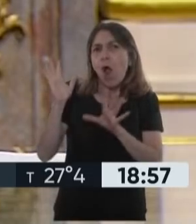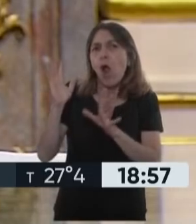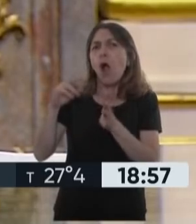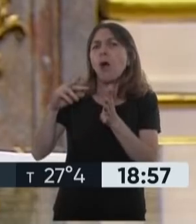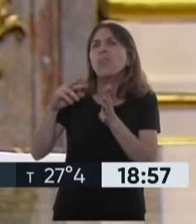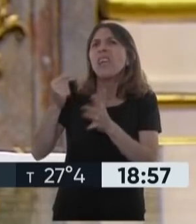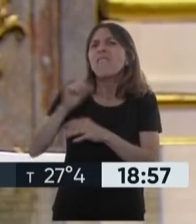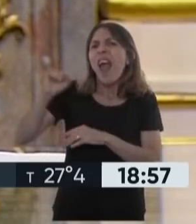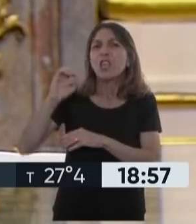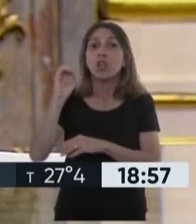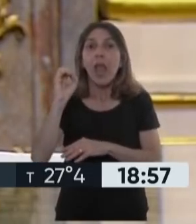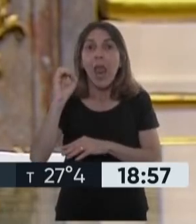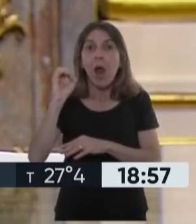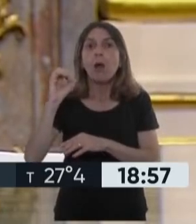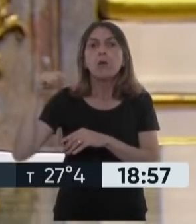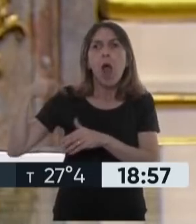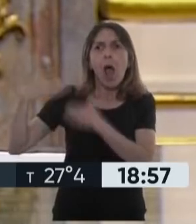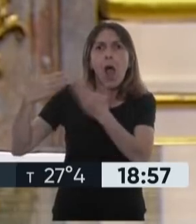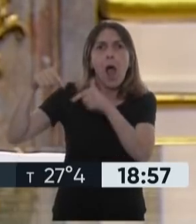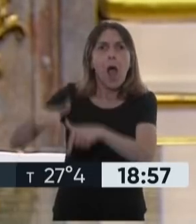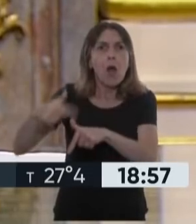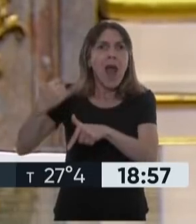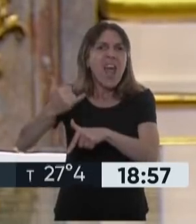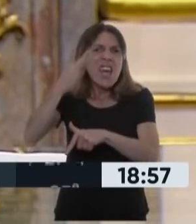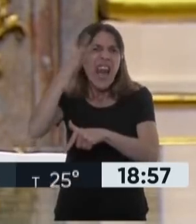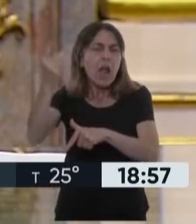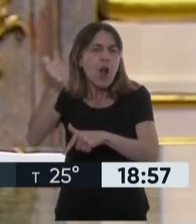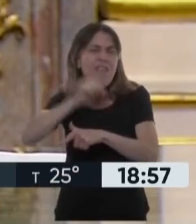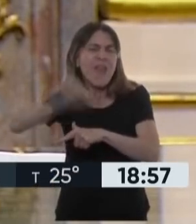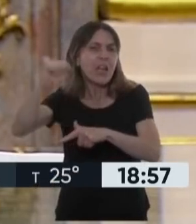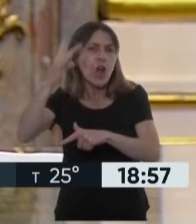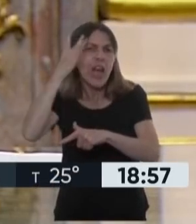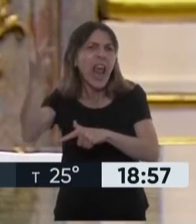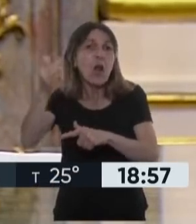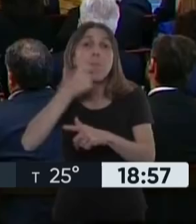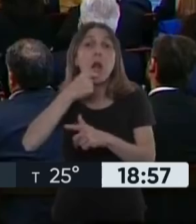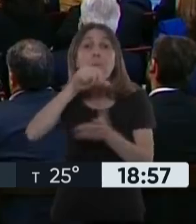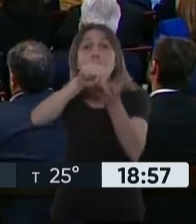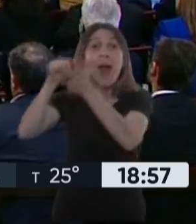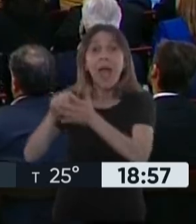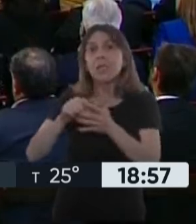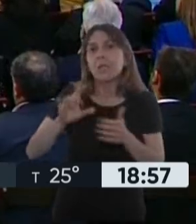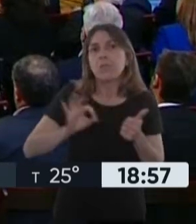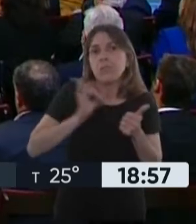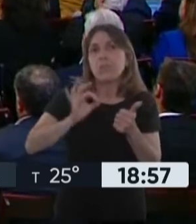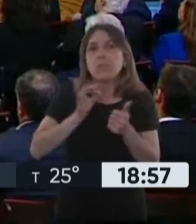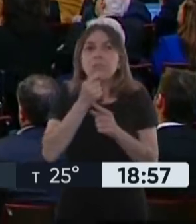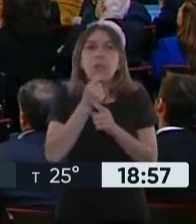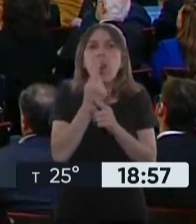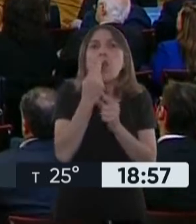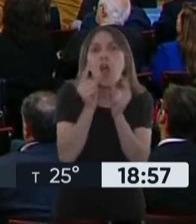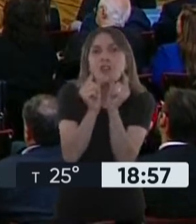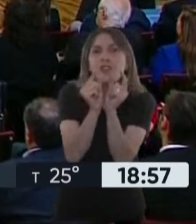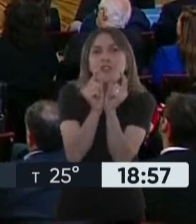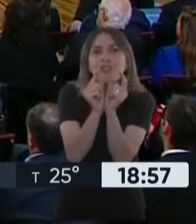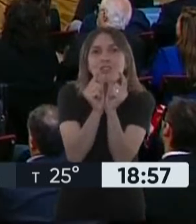tenían inflación, hoy padecen récords en términos inflacionarios, incluyendo a países que tienen inflaciones interanuales de 2 dígitos,